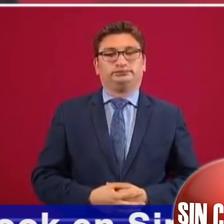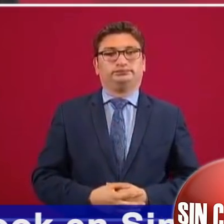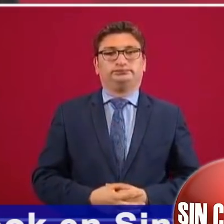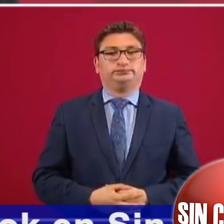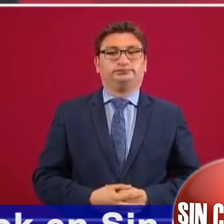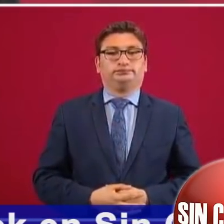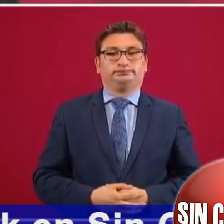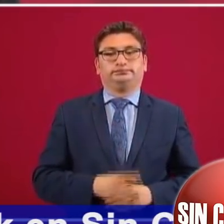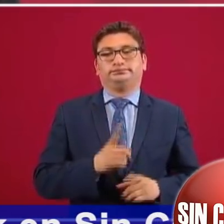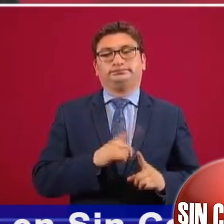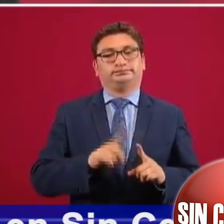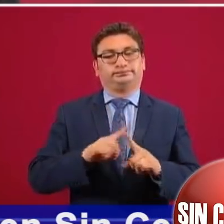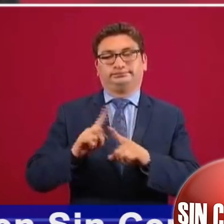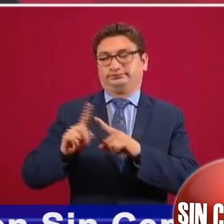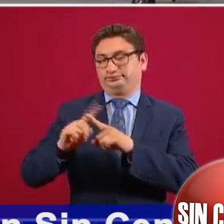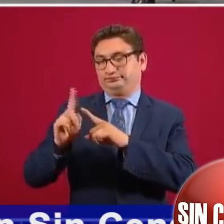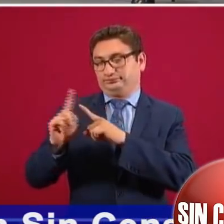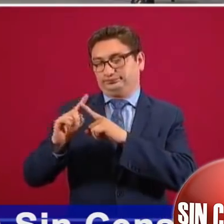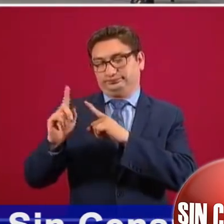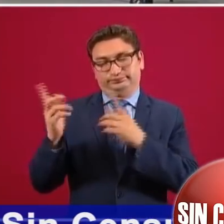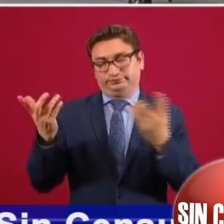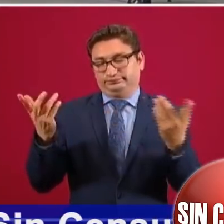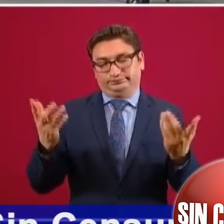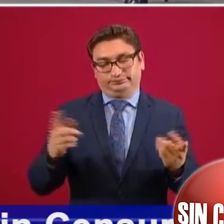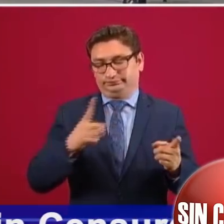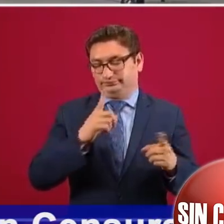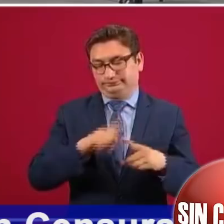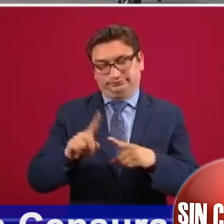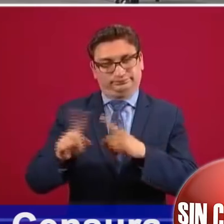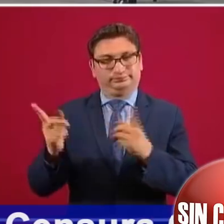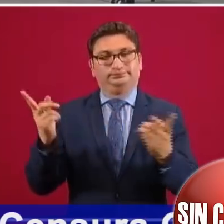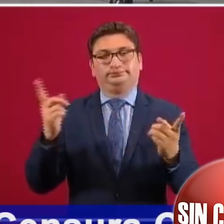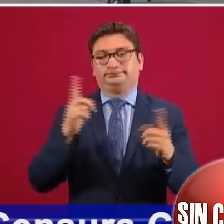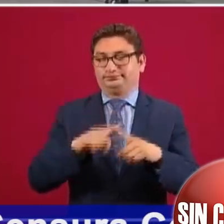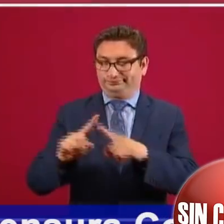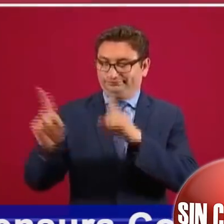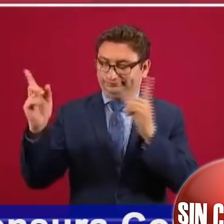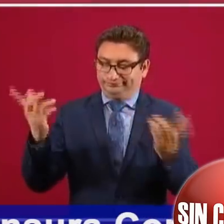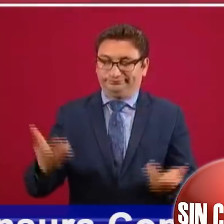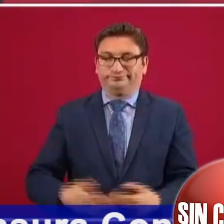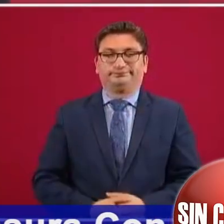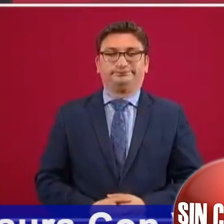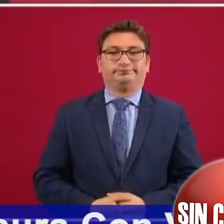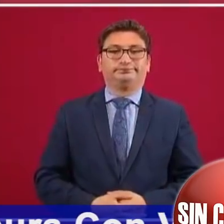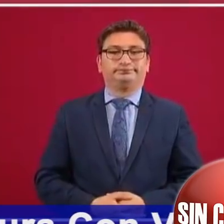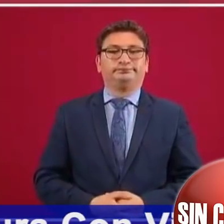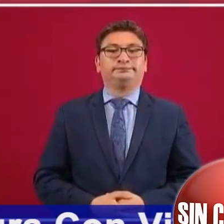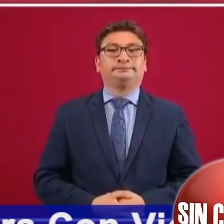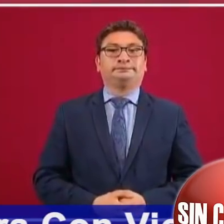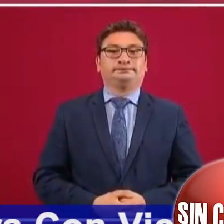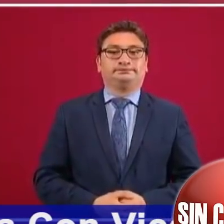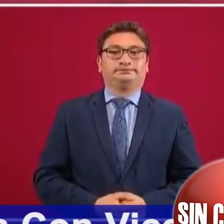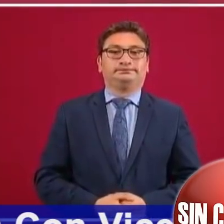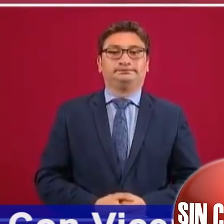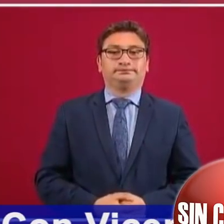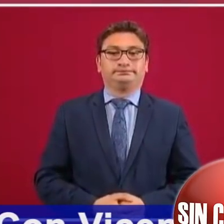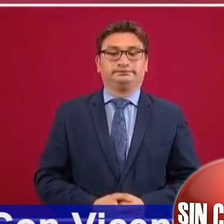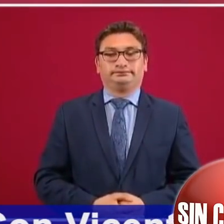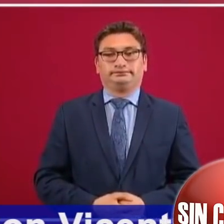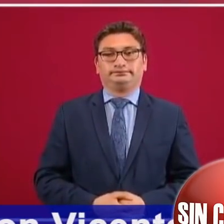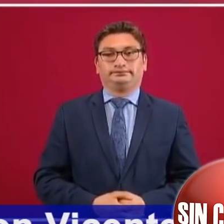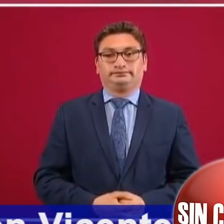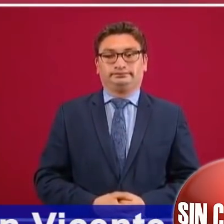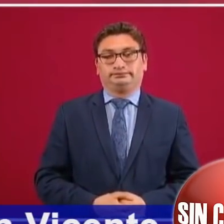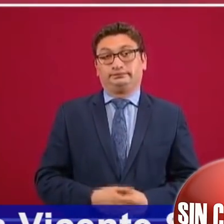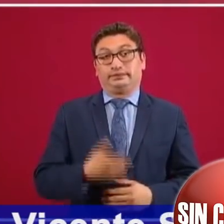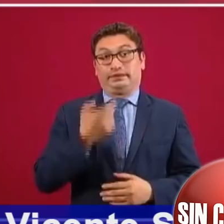etcétera, etcétera, etcétera, etcétera, etcétera, etcétera, etcétera. Entonces, así se